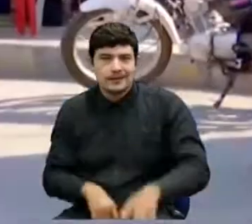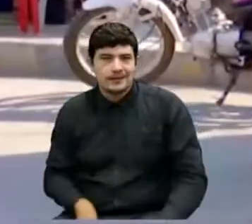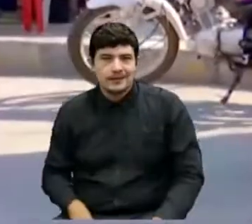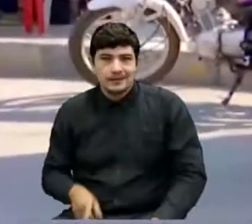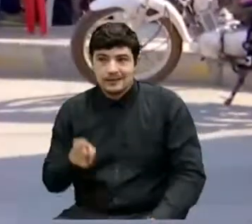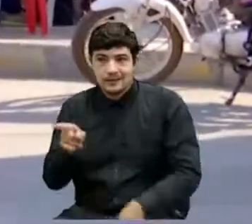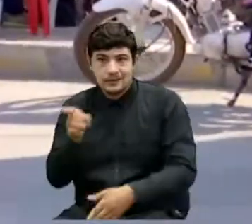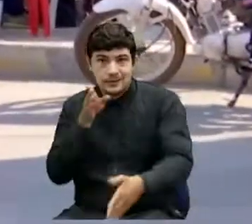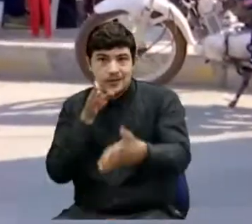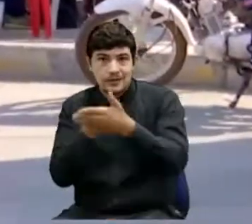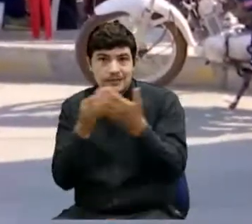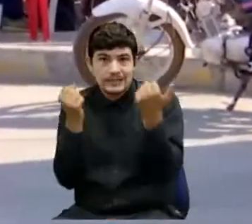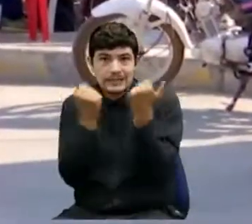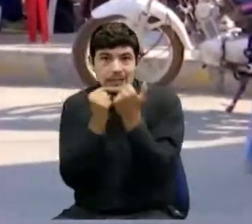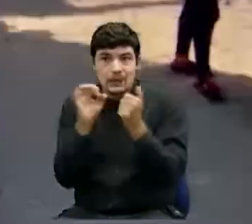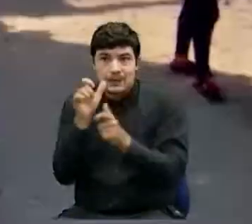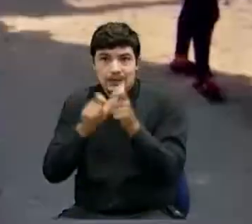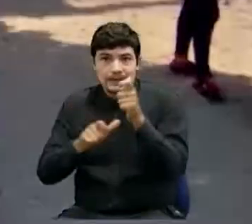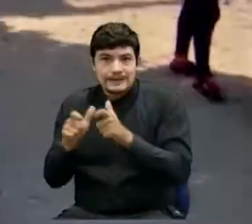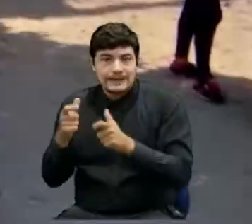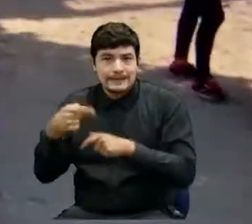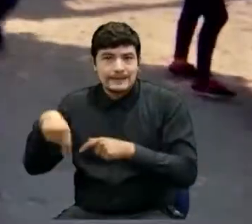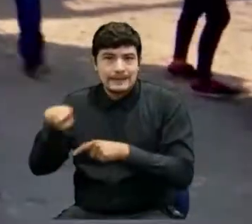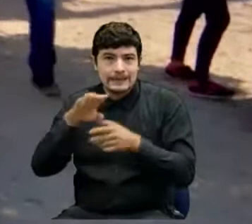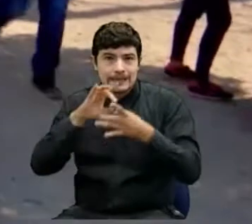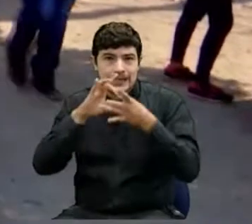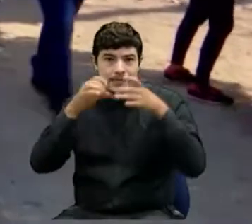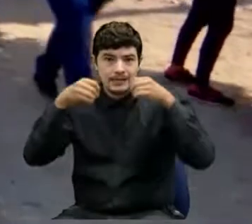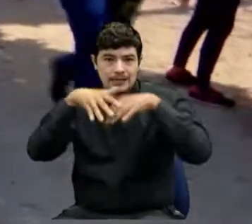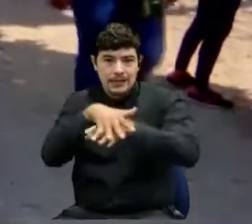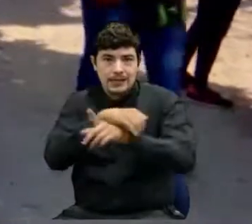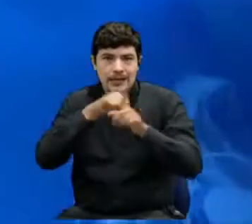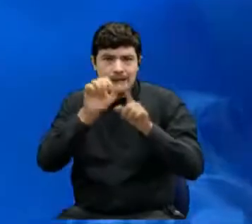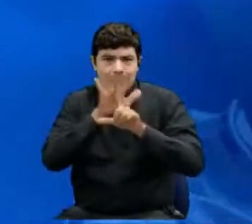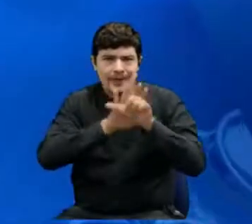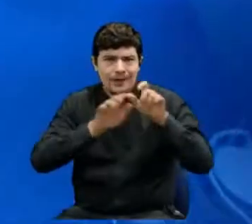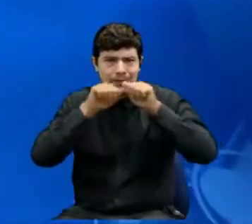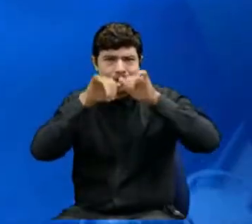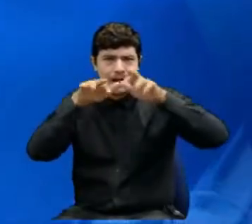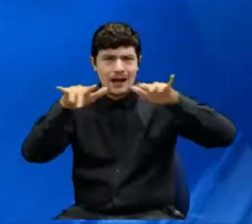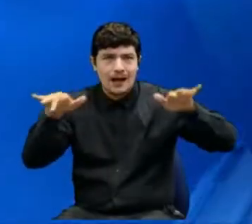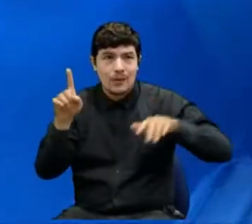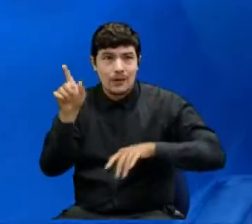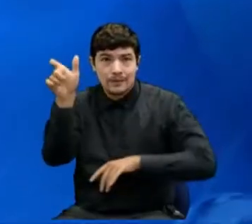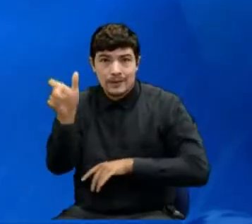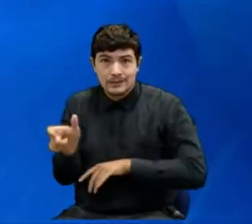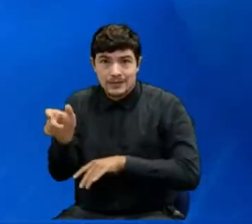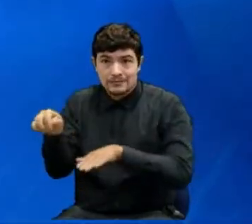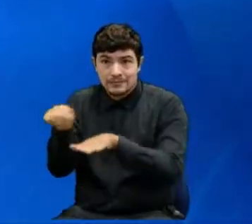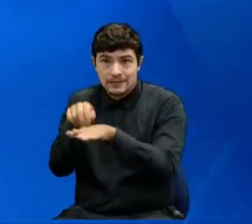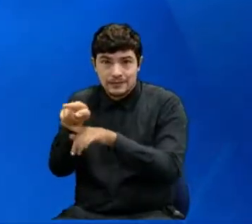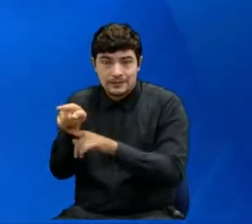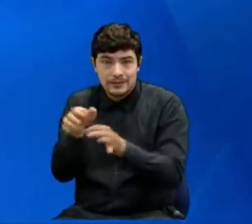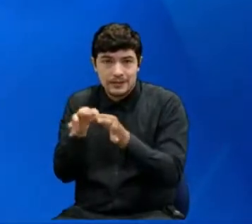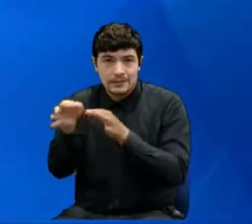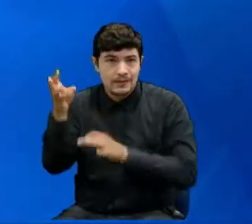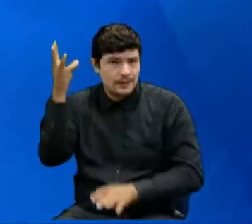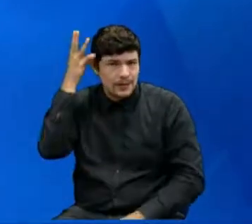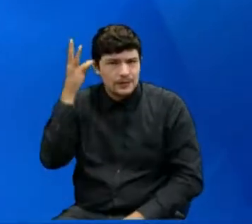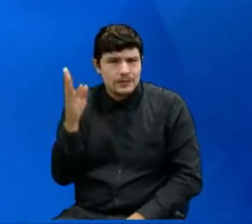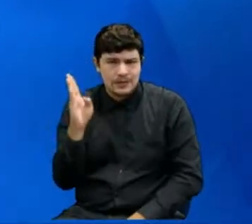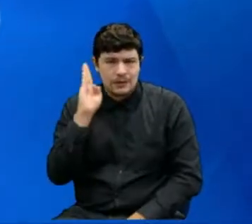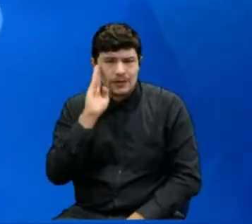medidas sanitarias y aglomeración de personas en redes sociales se han viralizado. Esta vez, un habitante del municipio de Los Patios, quien a través de su